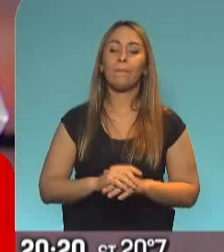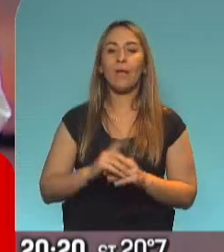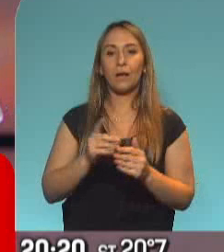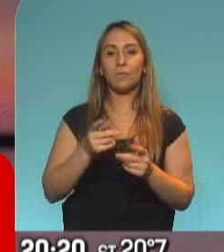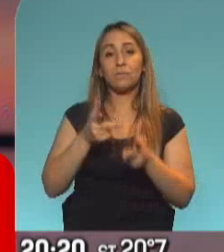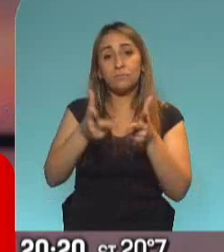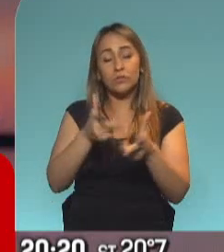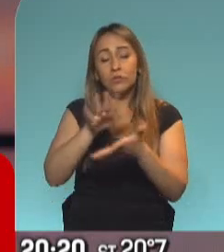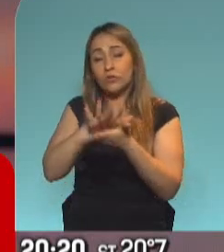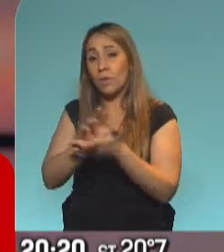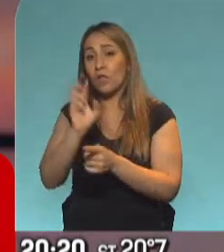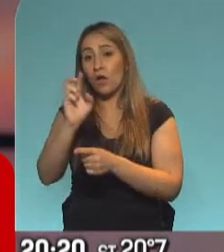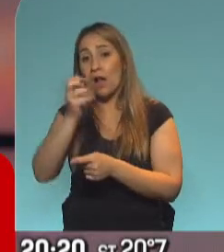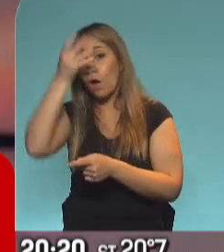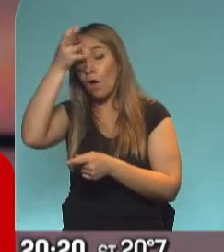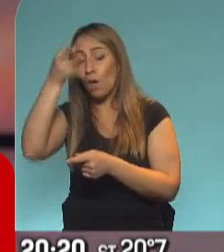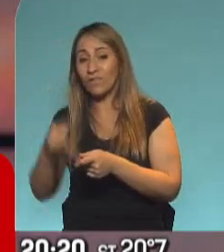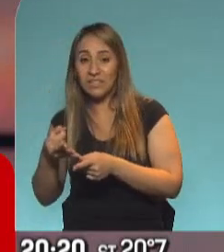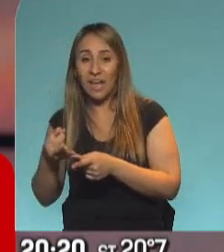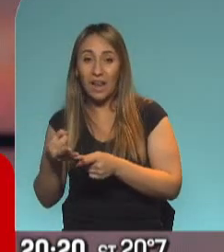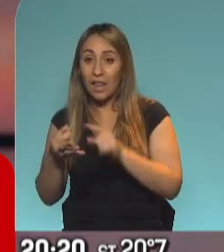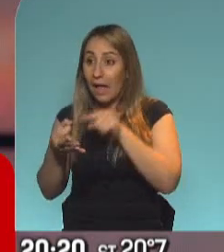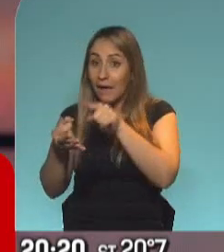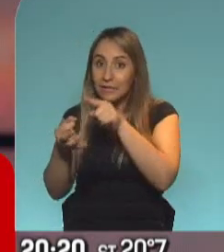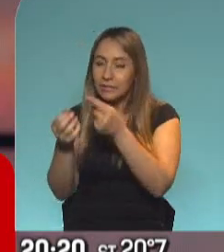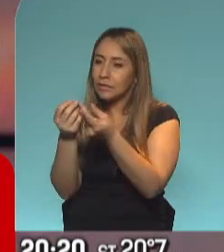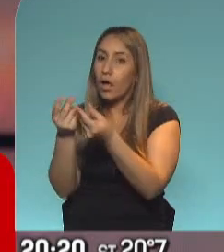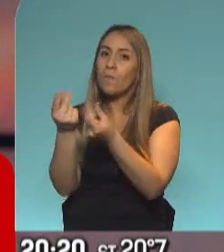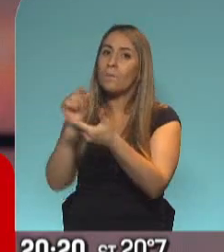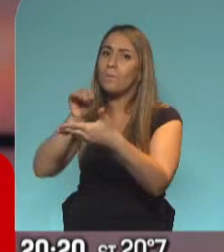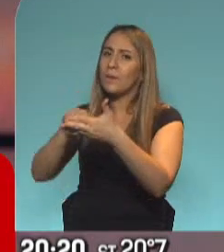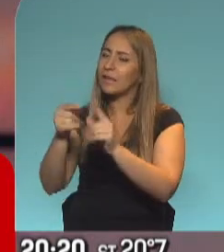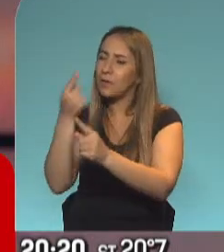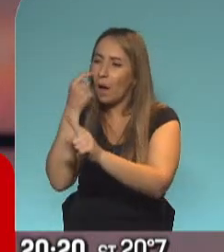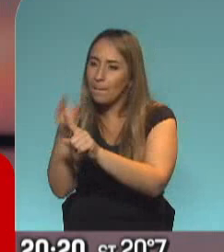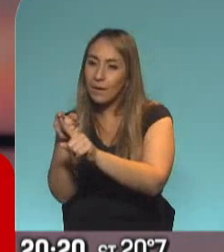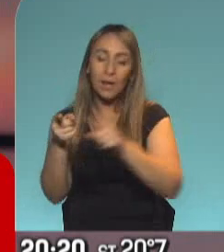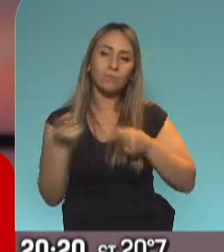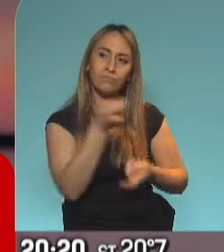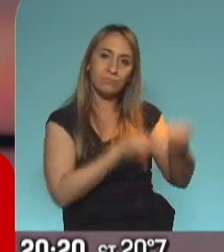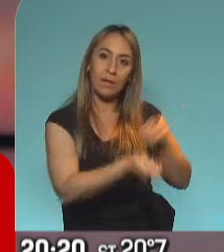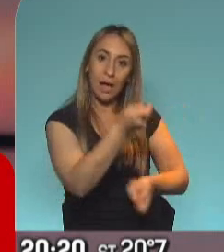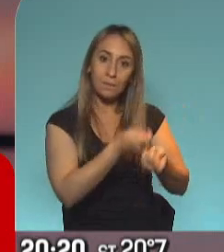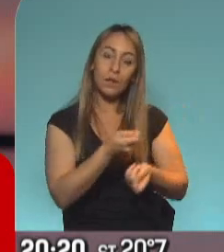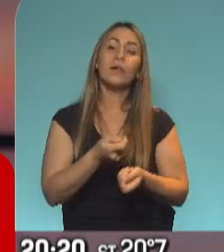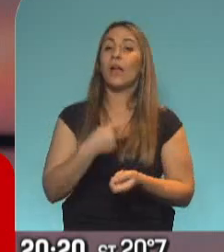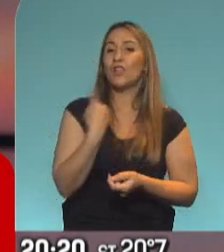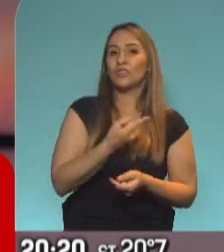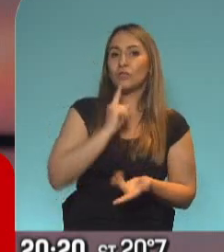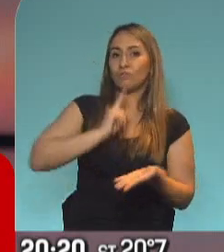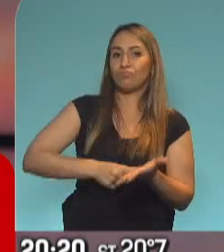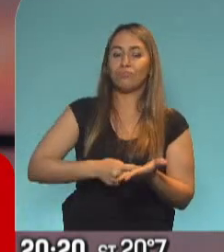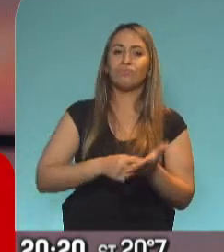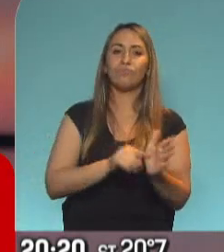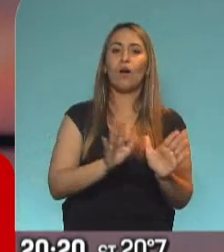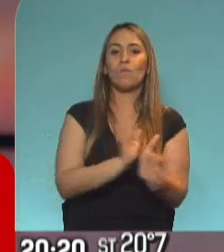oficial, que es el que hay que mirar a la hora de fijar costos, y por otro lado, lo que decía bien del cepo, ¿no? El cepo no son medidas que en este momento nos agraden, digamos, no son